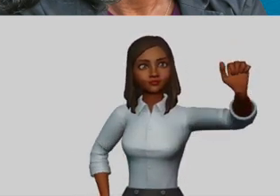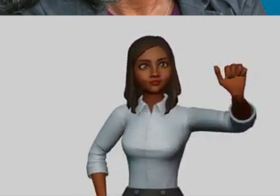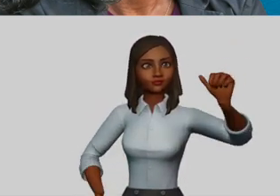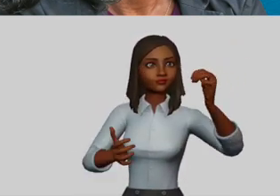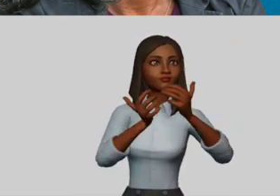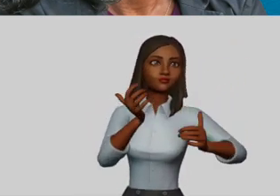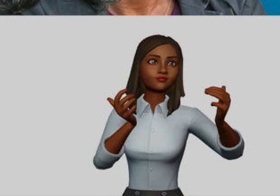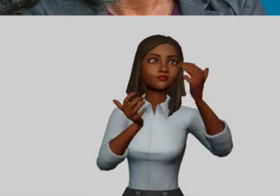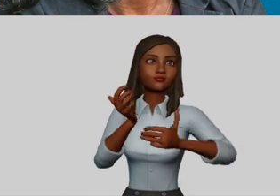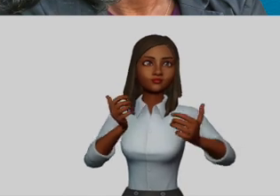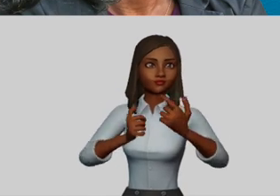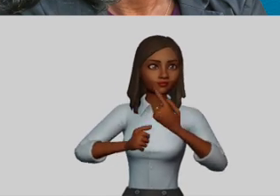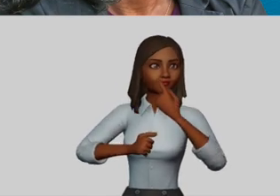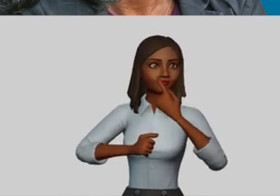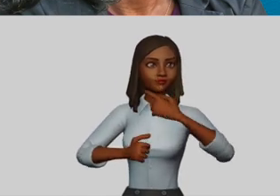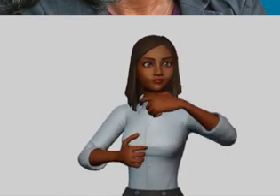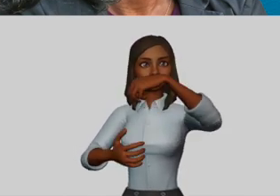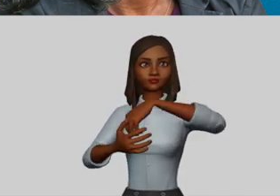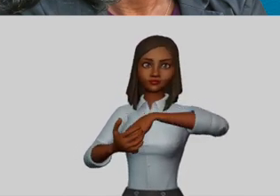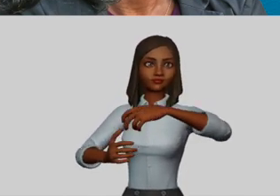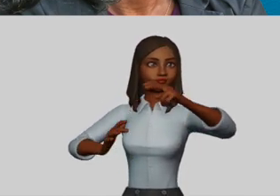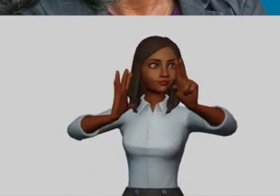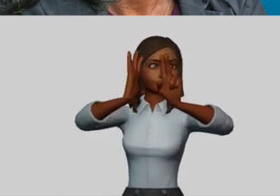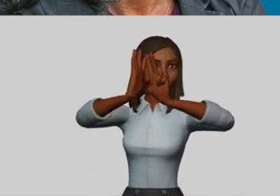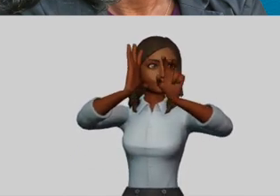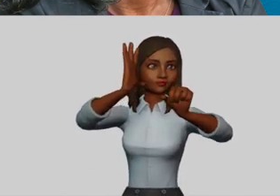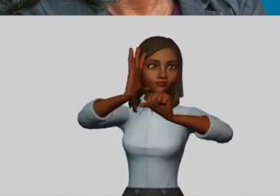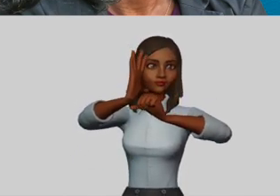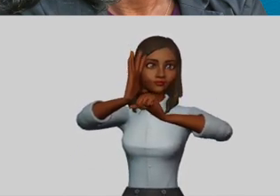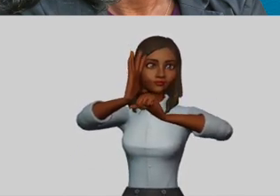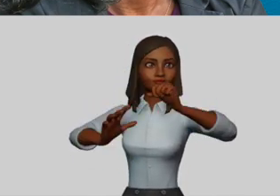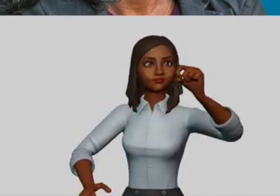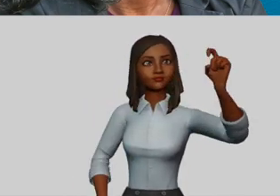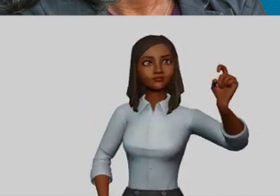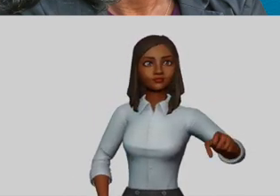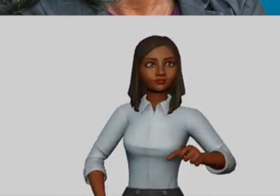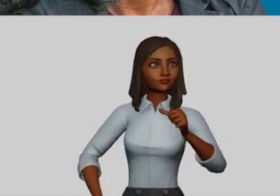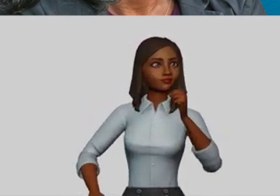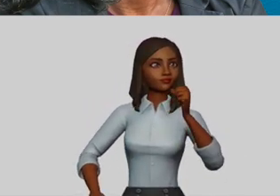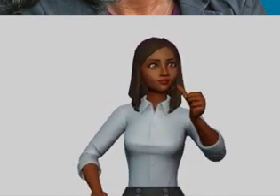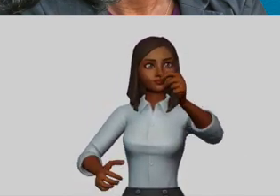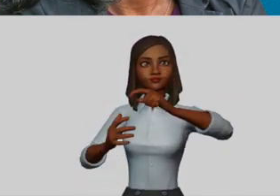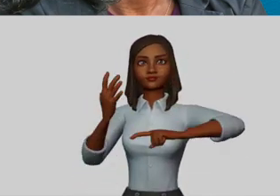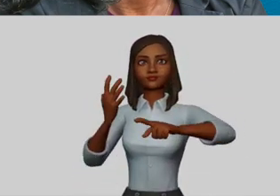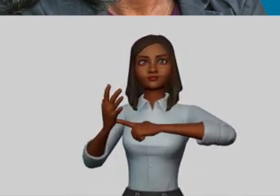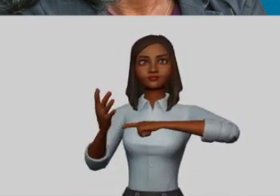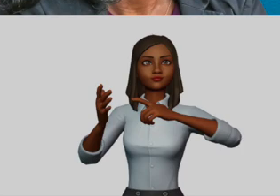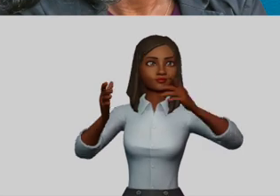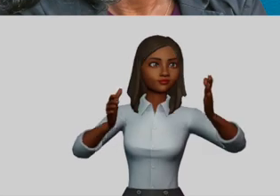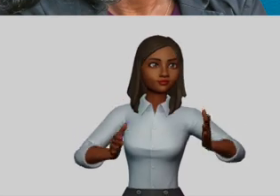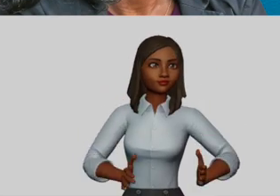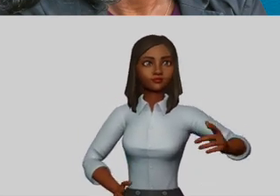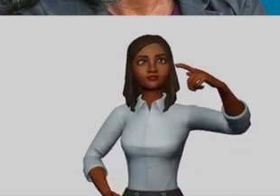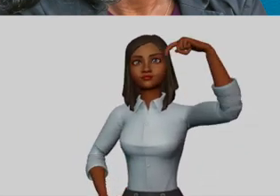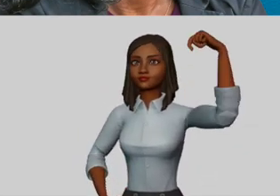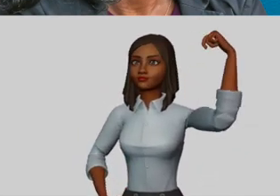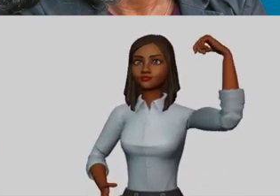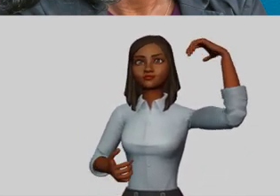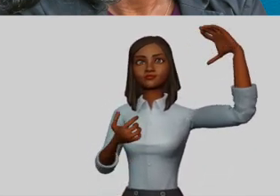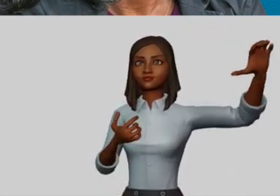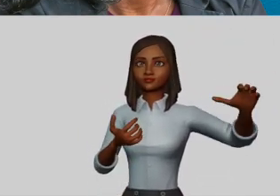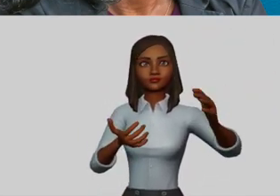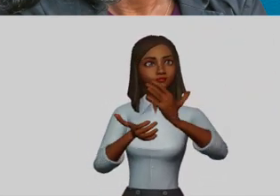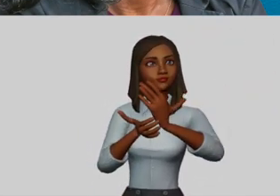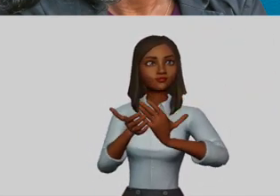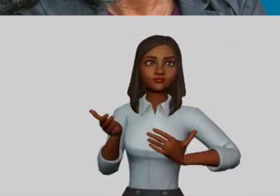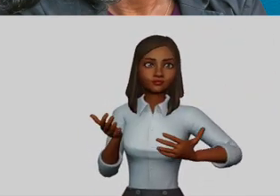dice que muchas gracias por tu ayuda. Okay. Yo tengo un Zoom con él esta tarde, o sea que se lo diré. Wow.